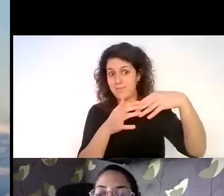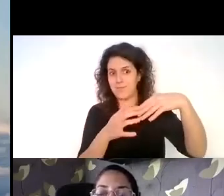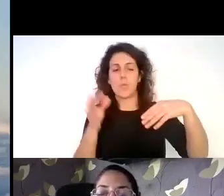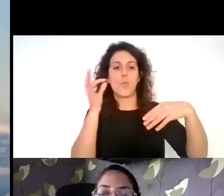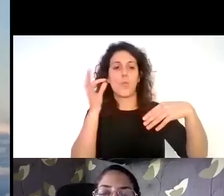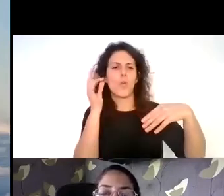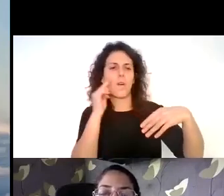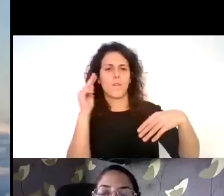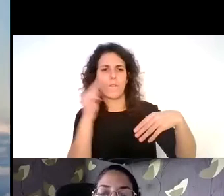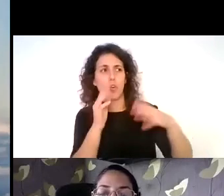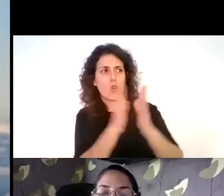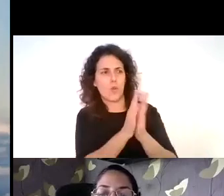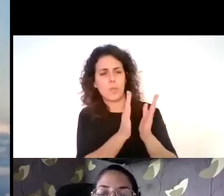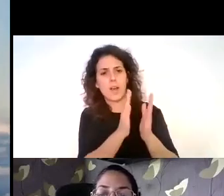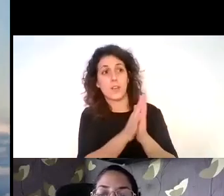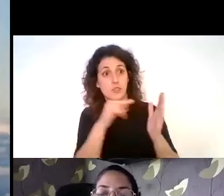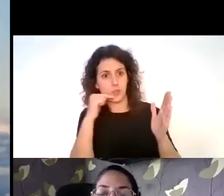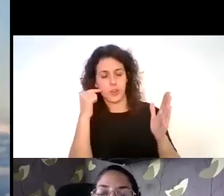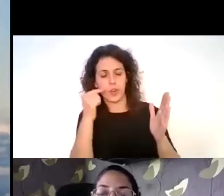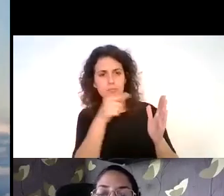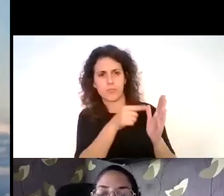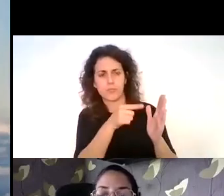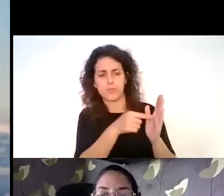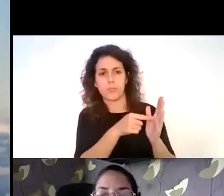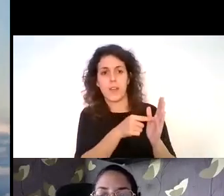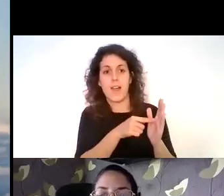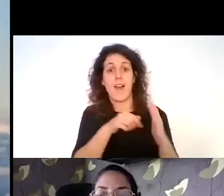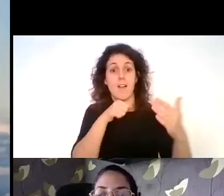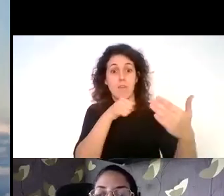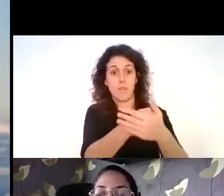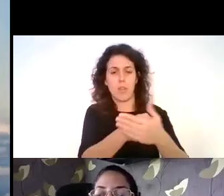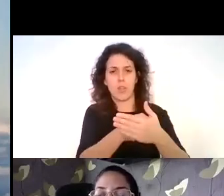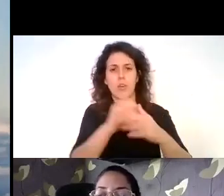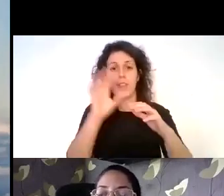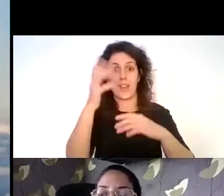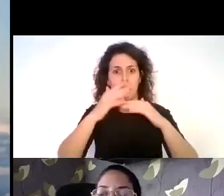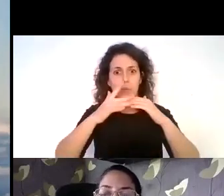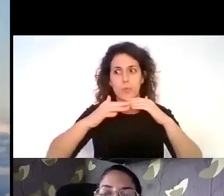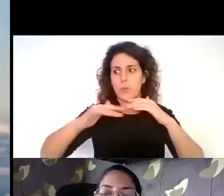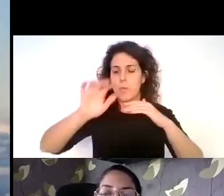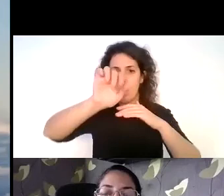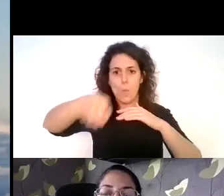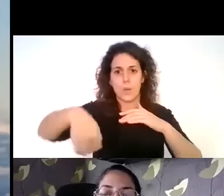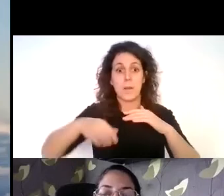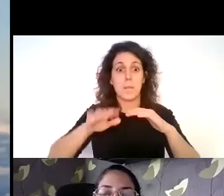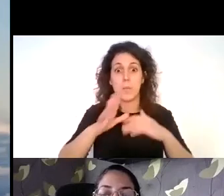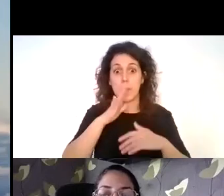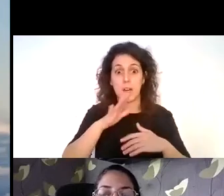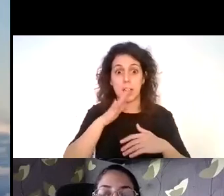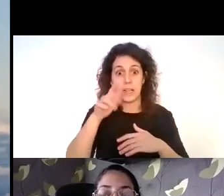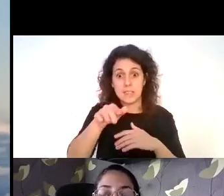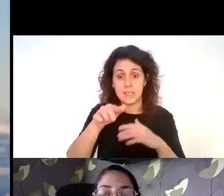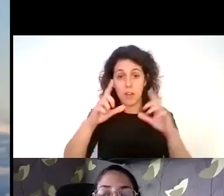viéndose a su compañero que está de su lado izquierdo. Al fondo, el cielo despejado. Pero lo increíble de esta foto es que las nubes